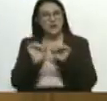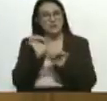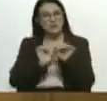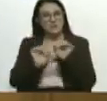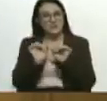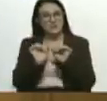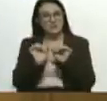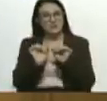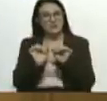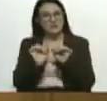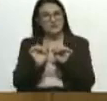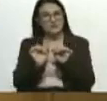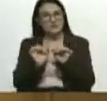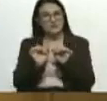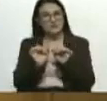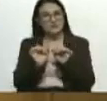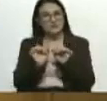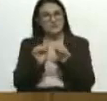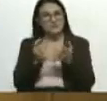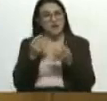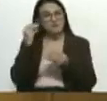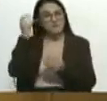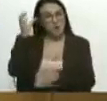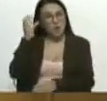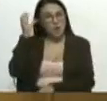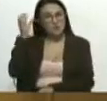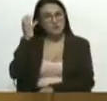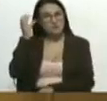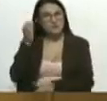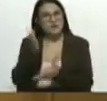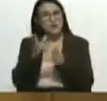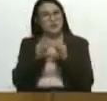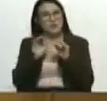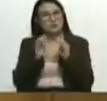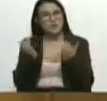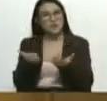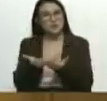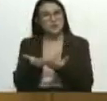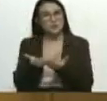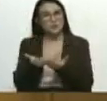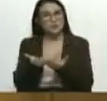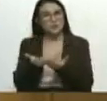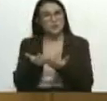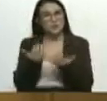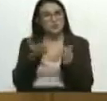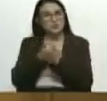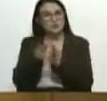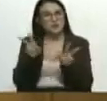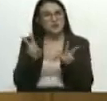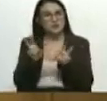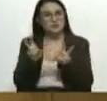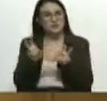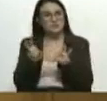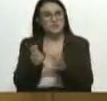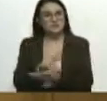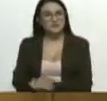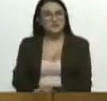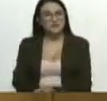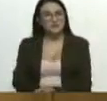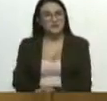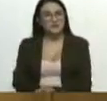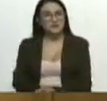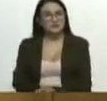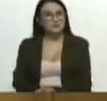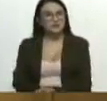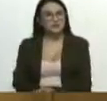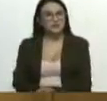Saab, para concientizar a todo el mundo de este caso y para que todas